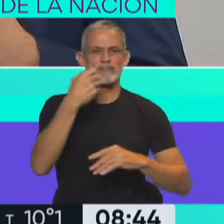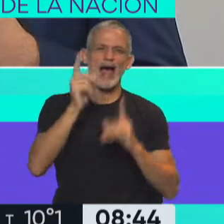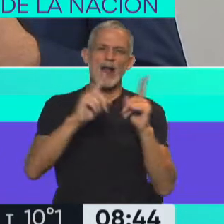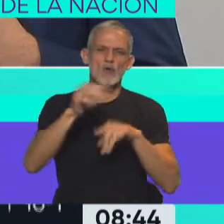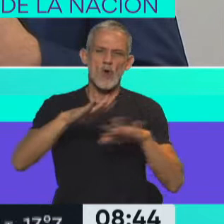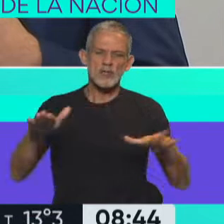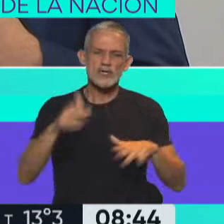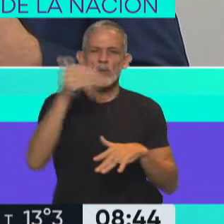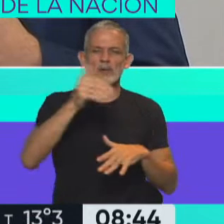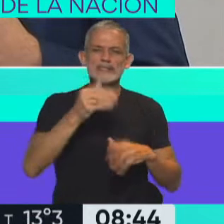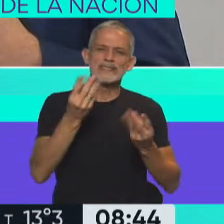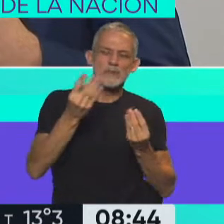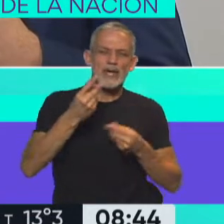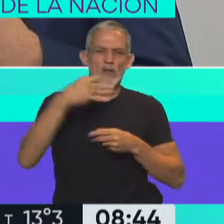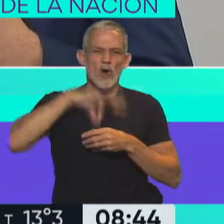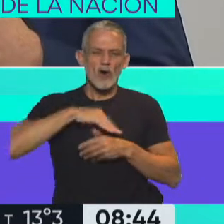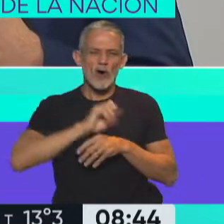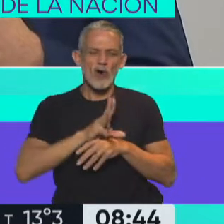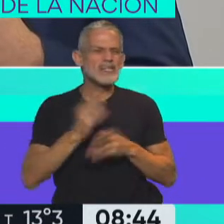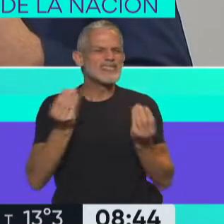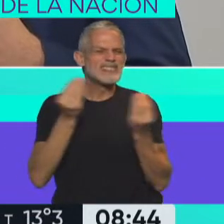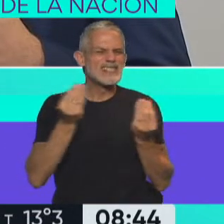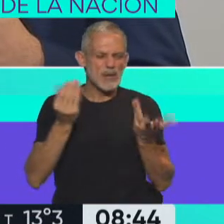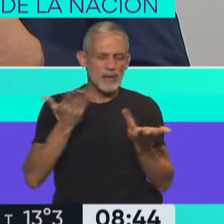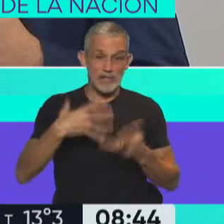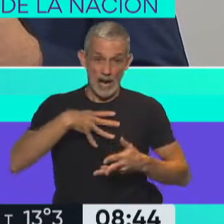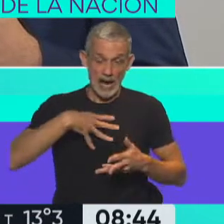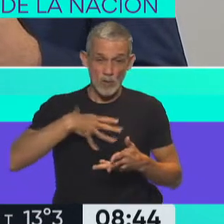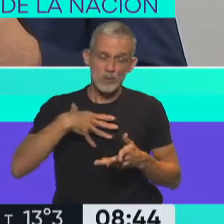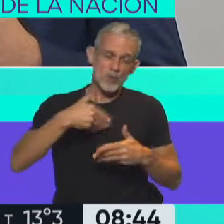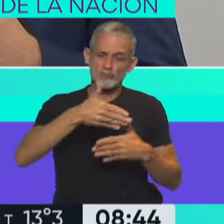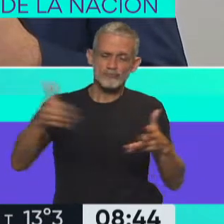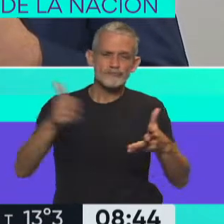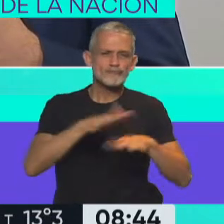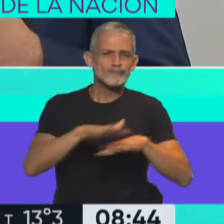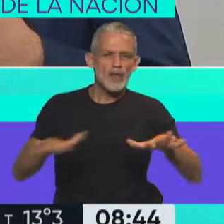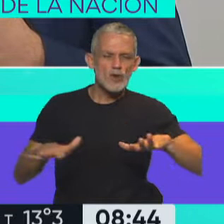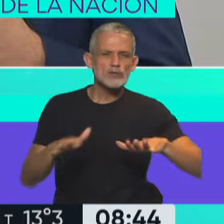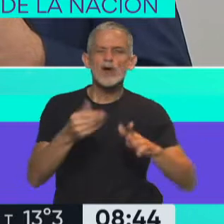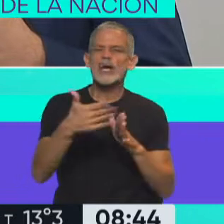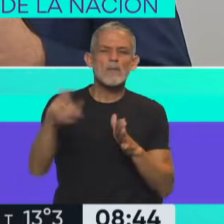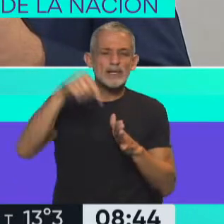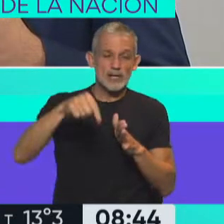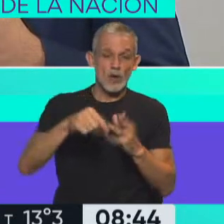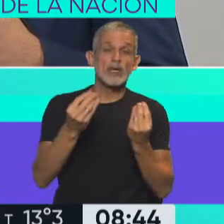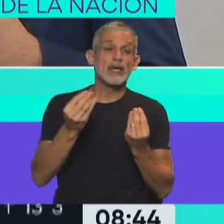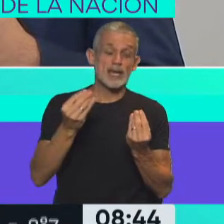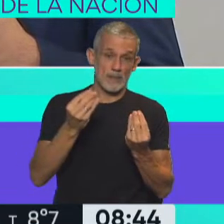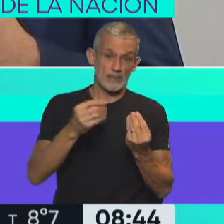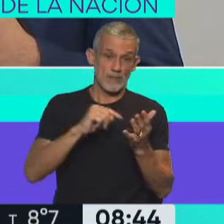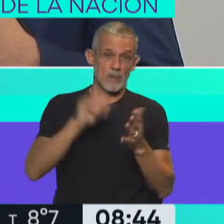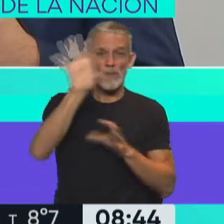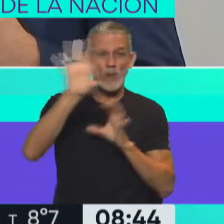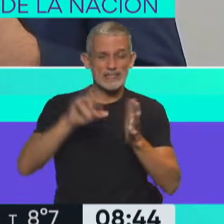presenciales por temor a contagiarse. ¿Qué va a pasar con esos alumnos a partir de hoy? ¿Y qué va a pasar con los alumnos en el ámbito de